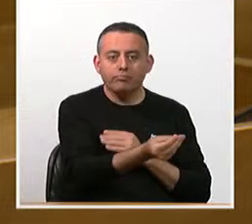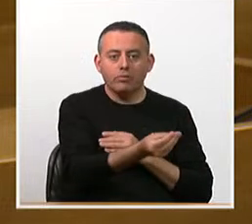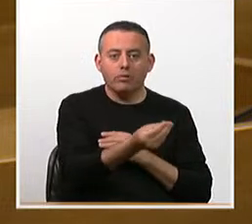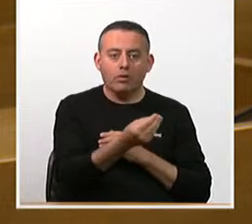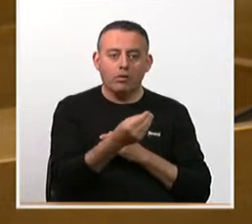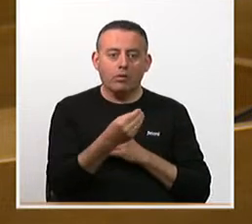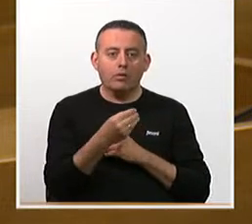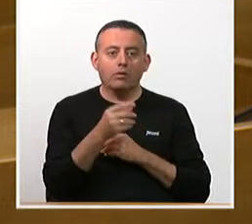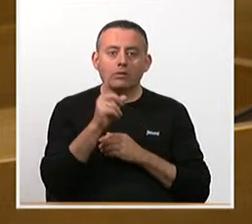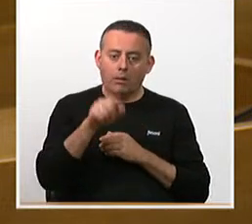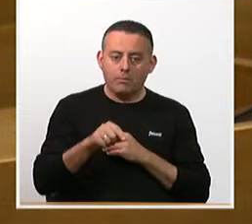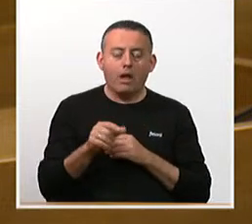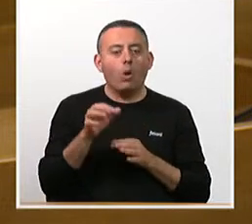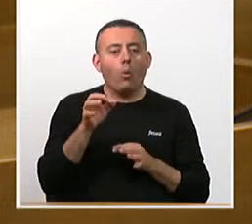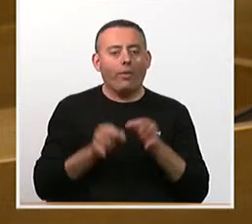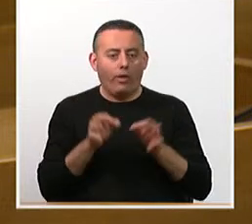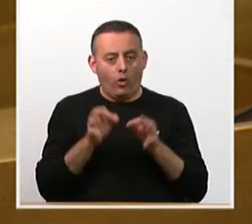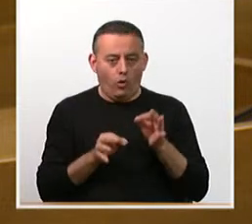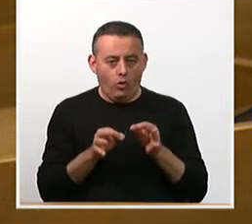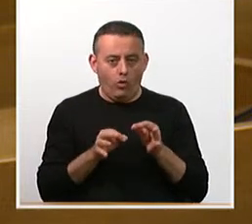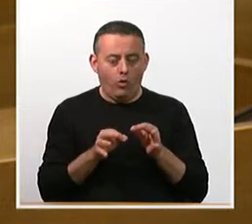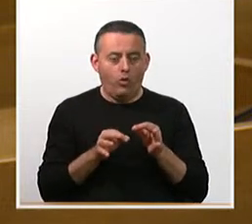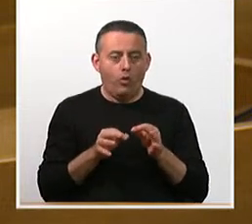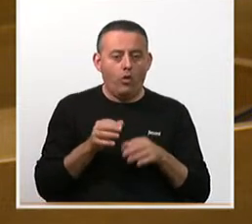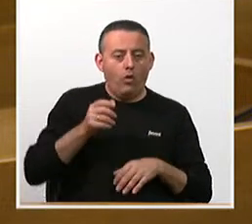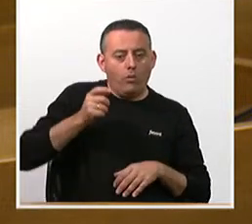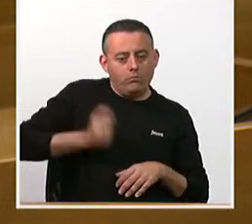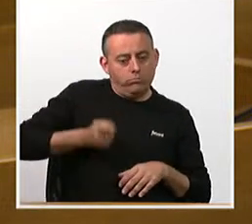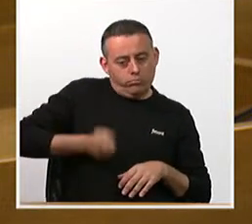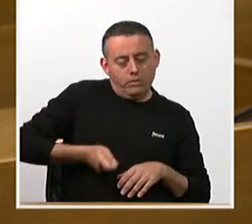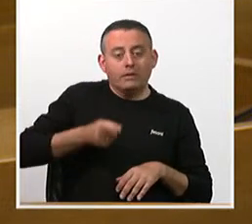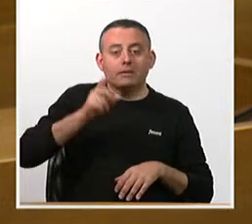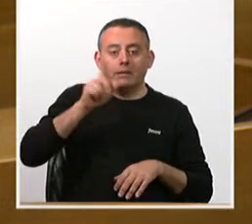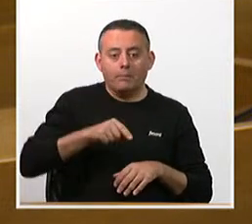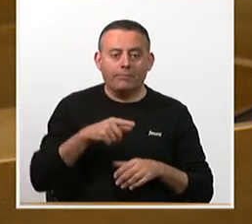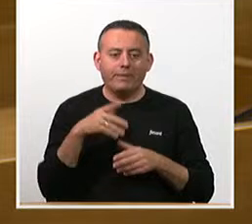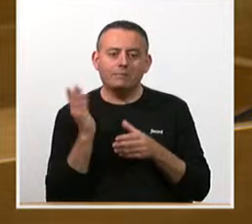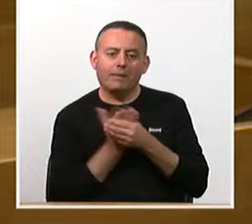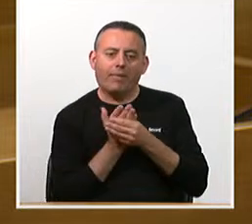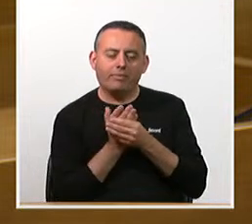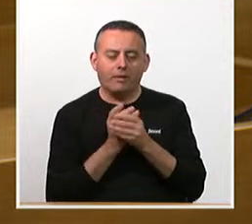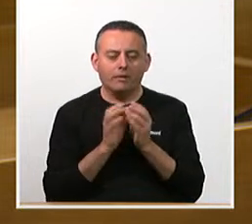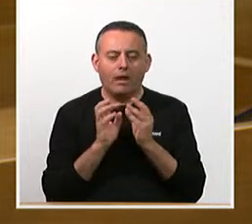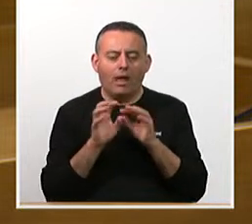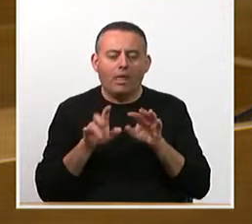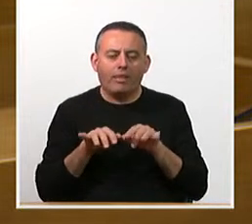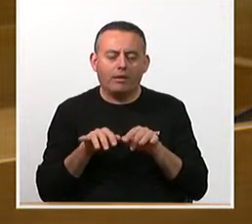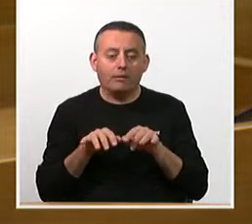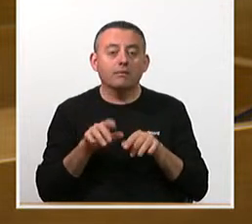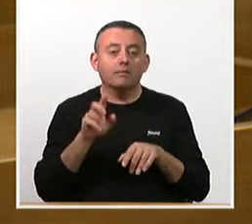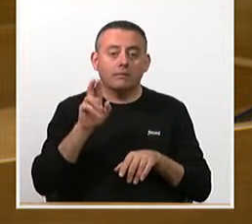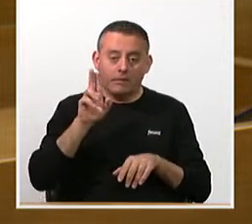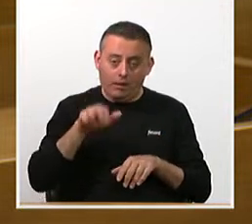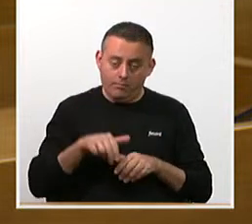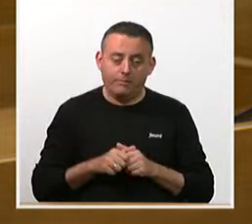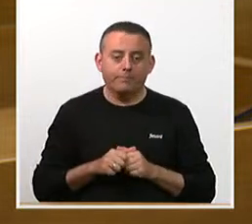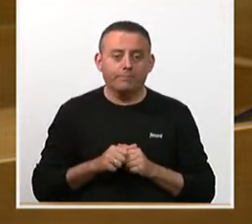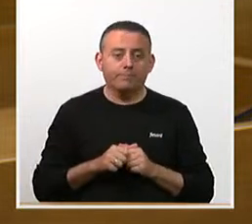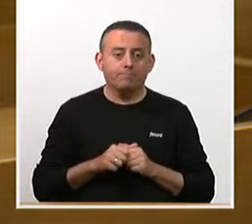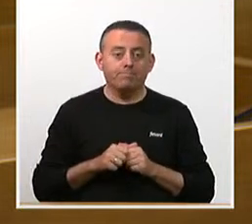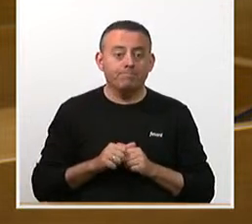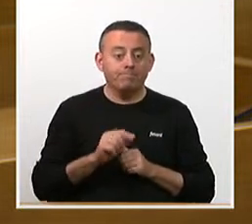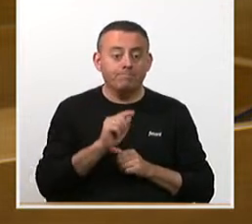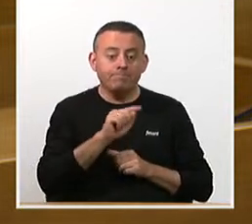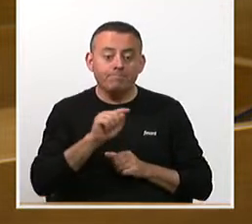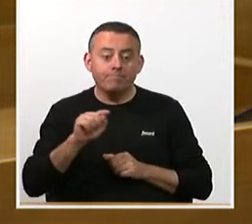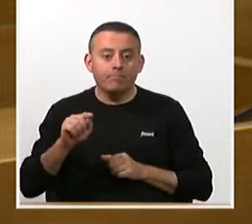realización de juicios y la gestión de expedientes esto tiene el potencial de transformar